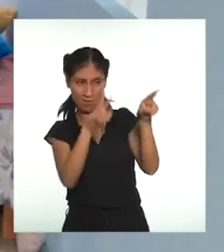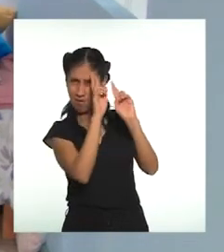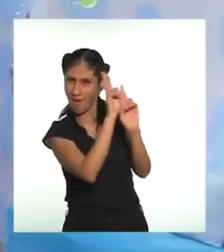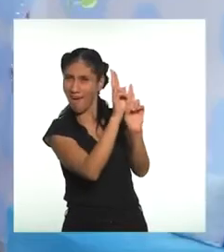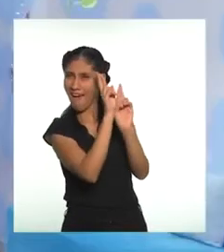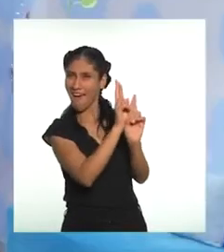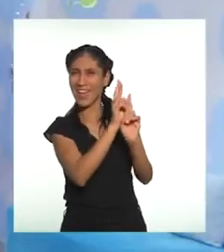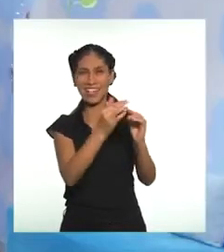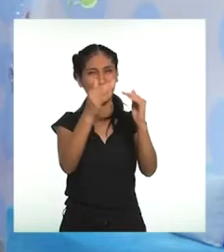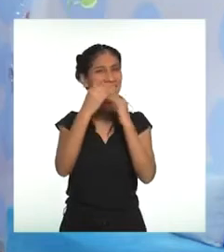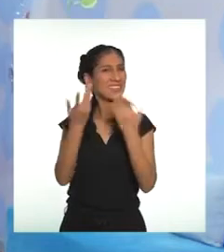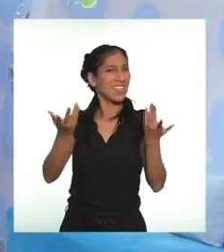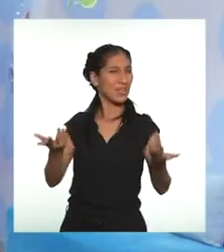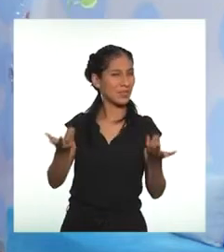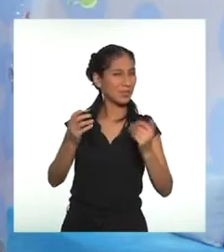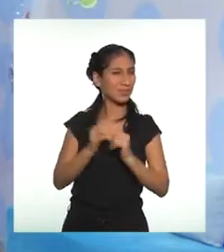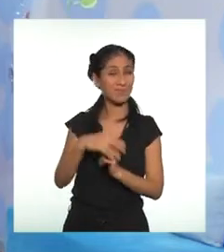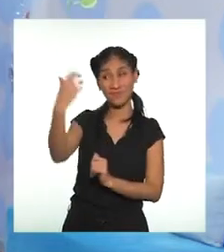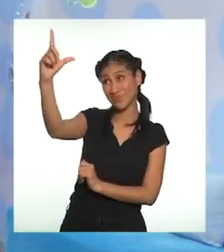ancestral. A ver.